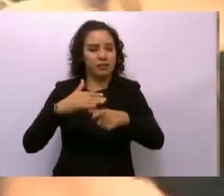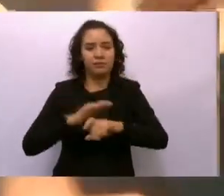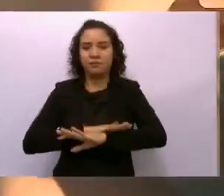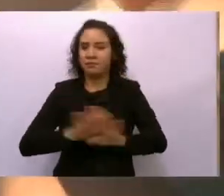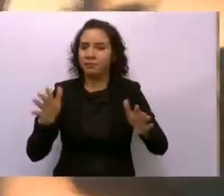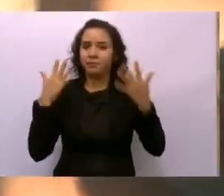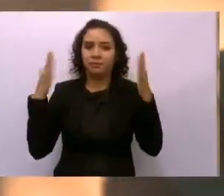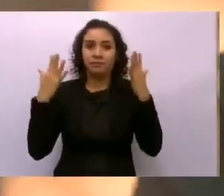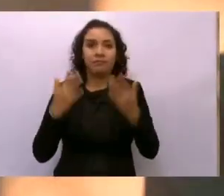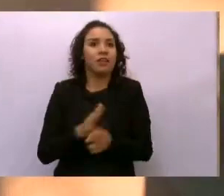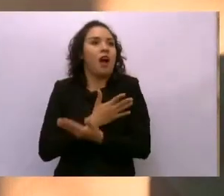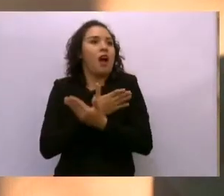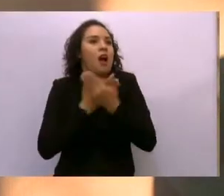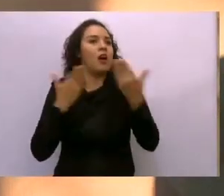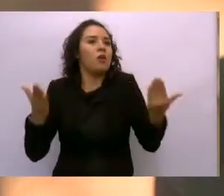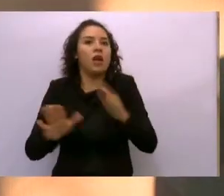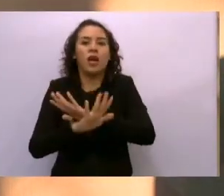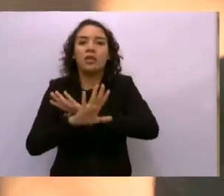Y no funcionó,